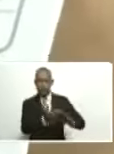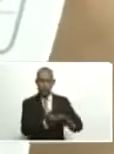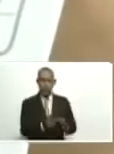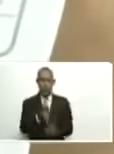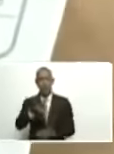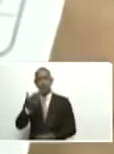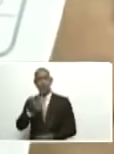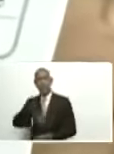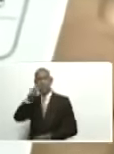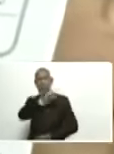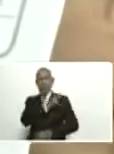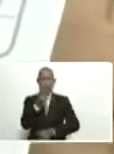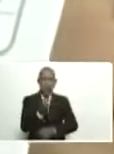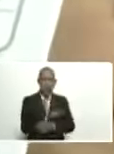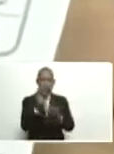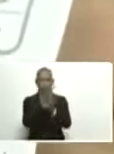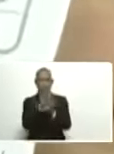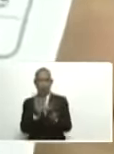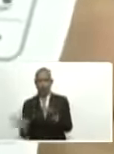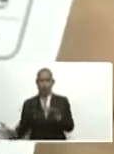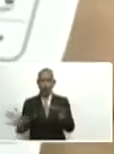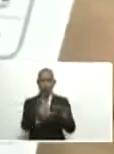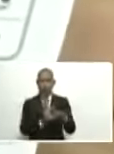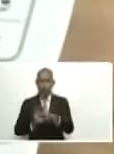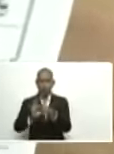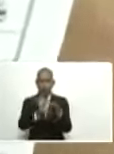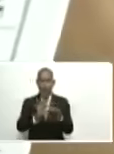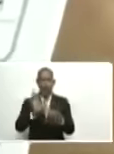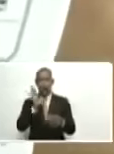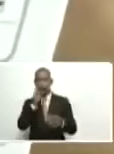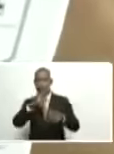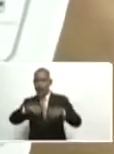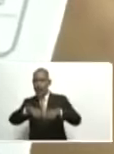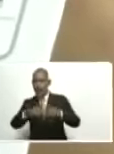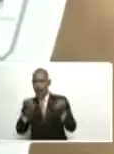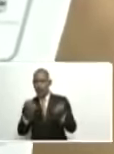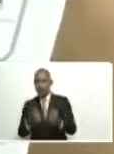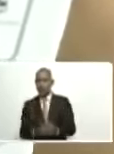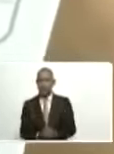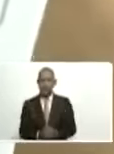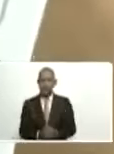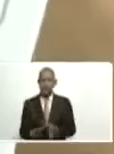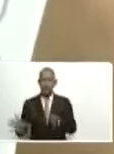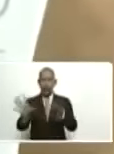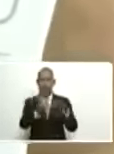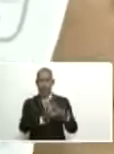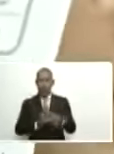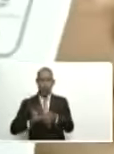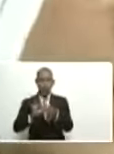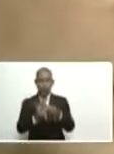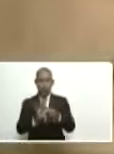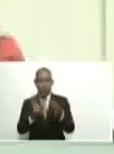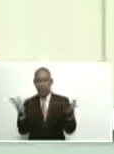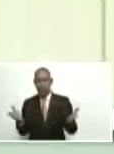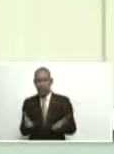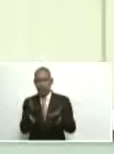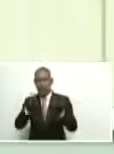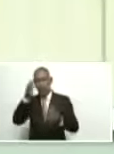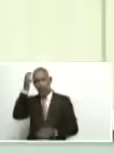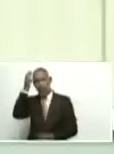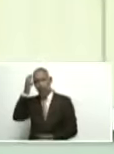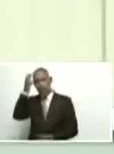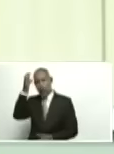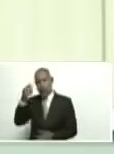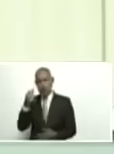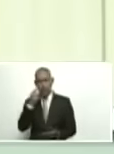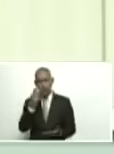el más poderoso instrumento unitario, indestructible, unidad alimentada por la conciencia. Aquí